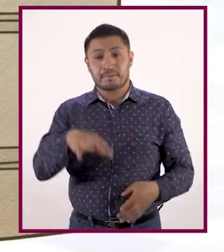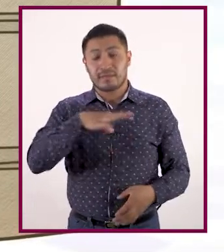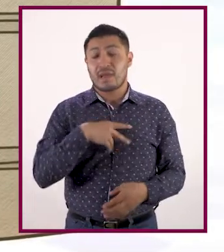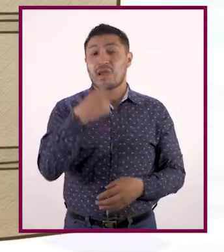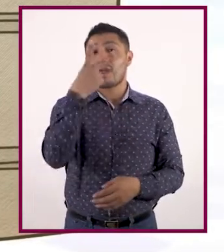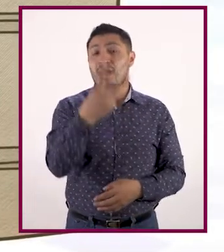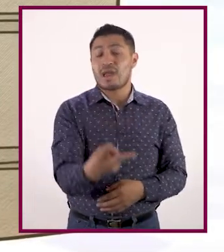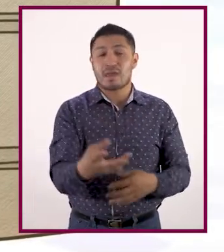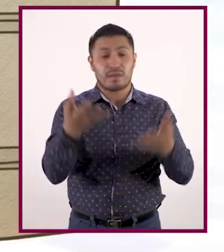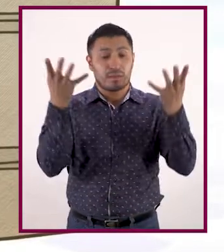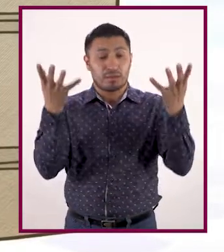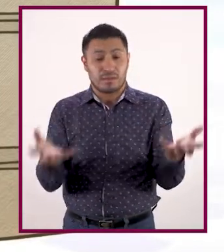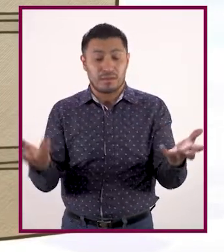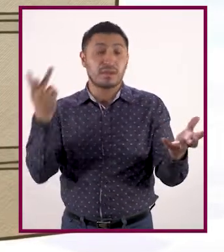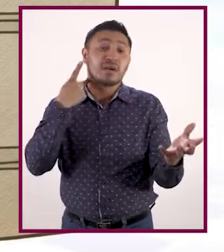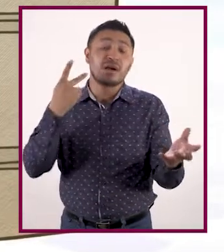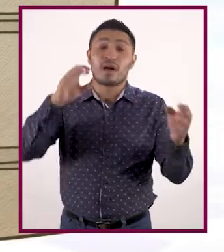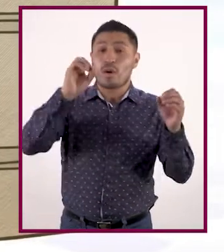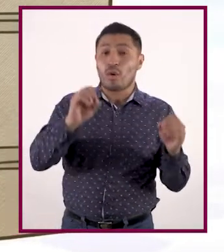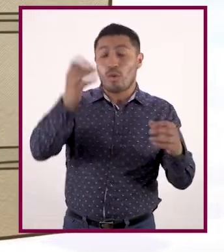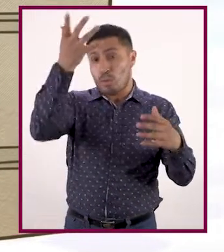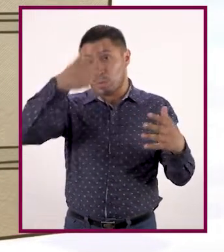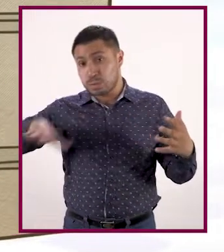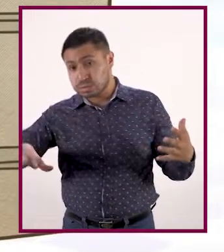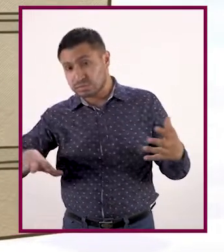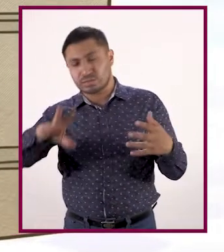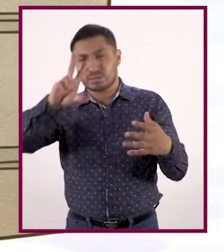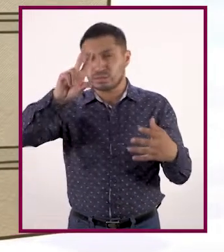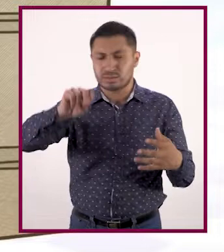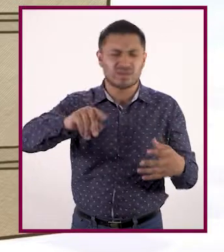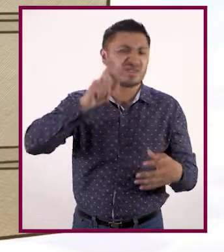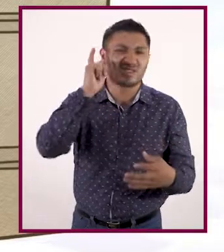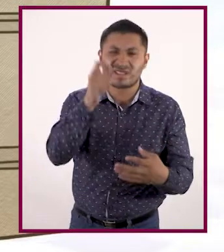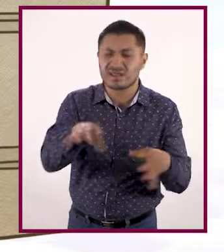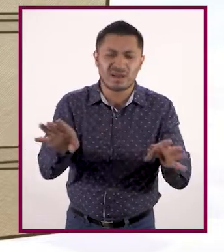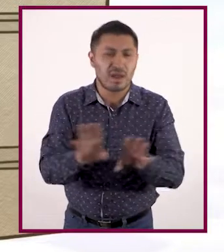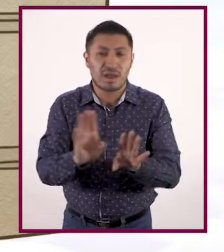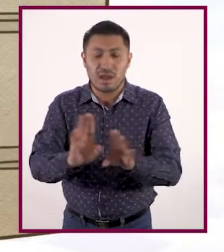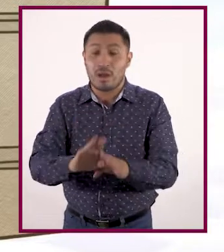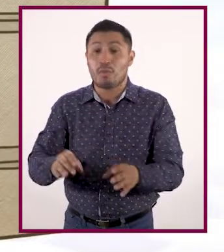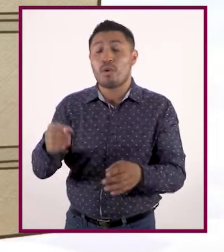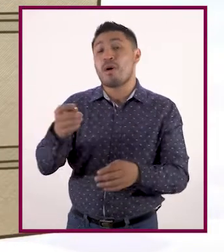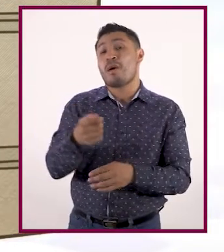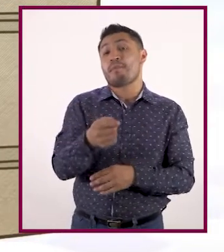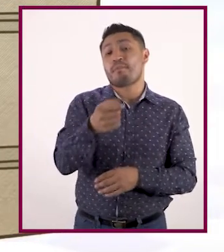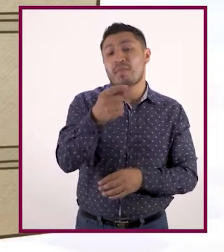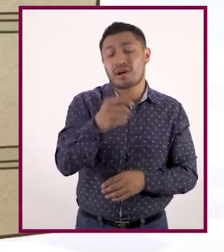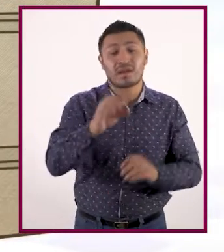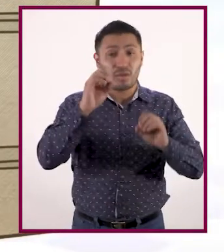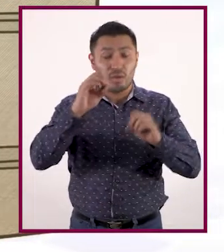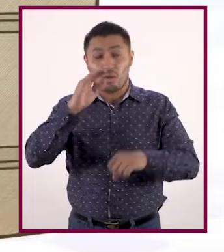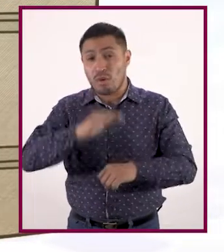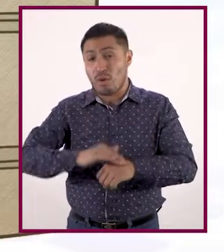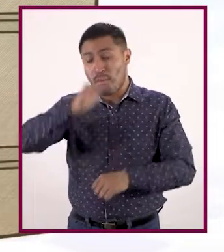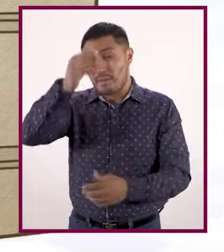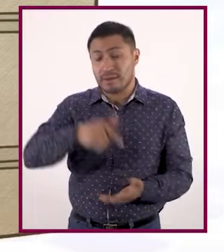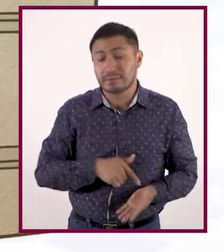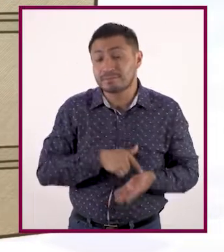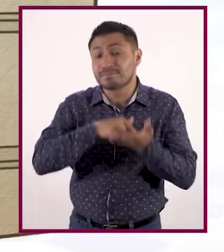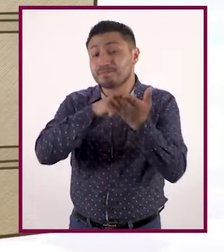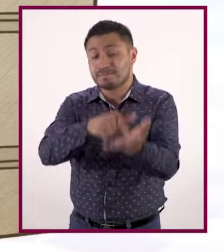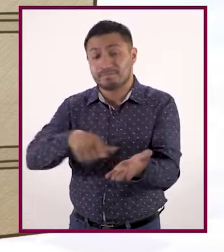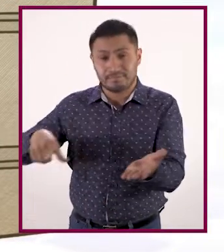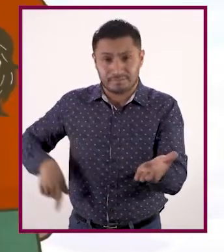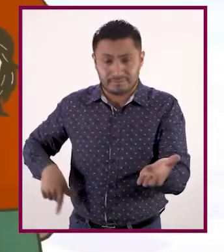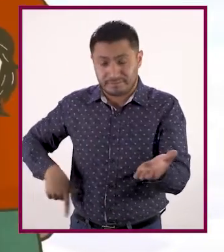dos opciones políticas o con diez no necesariamente implica que se cubran menos o más propuestas de gobierno la